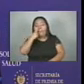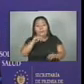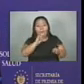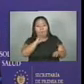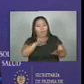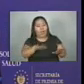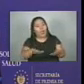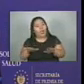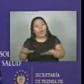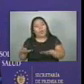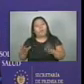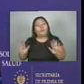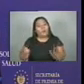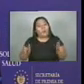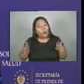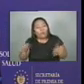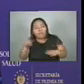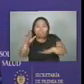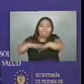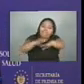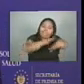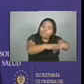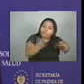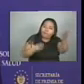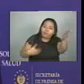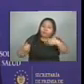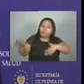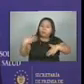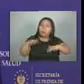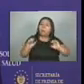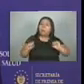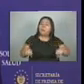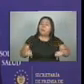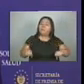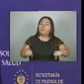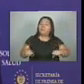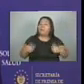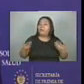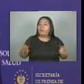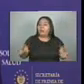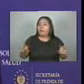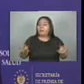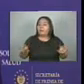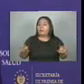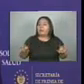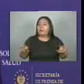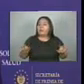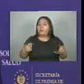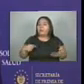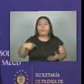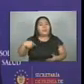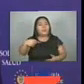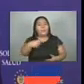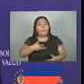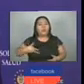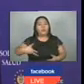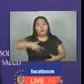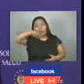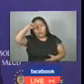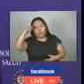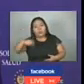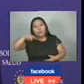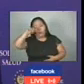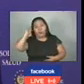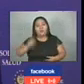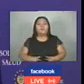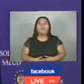por la convocatoria, a la encuesta, pero además para siempre contarnos en todo el trabajo que tiene que